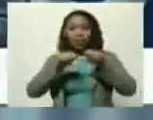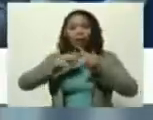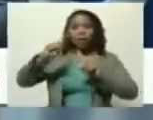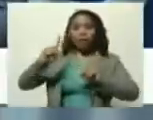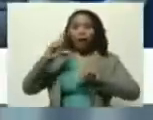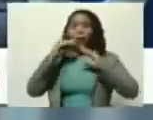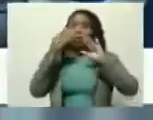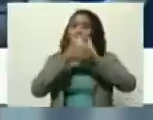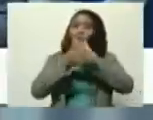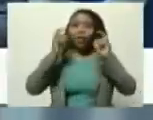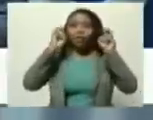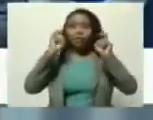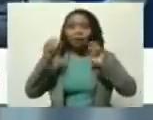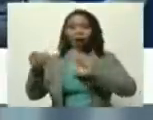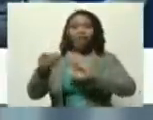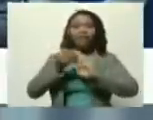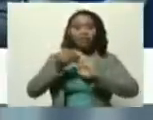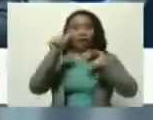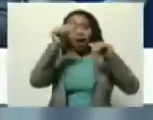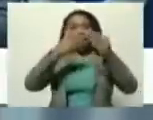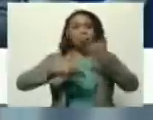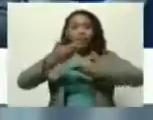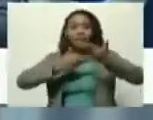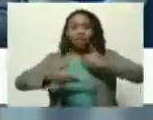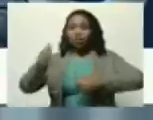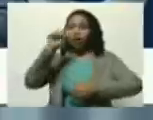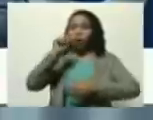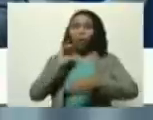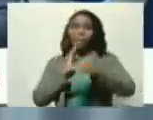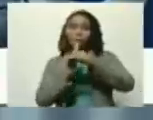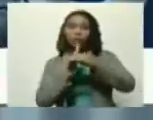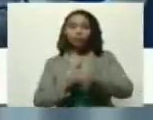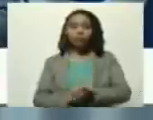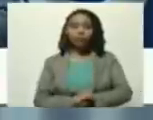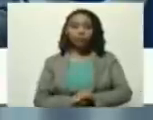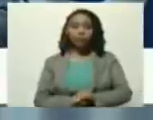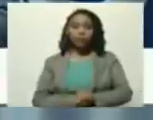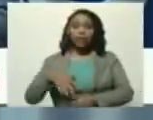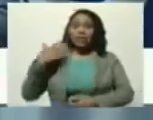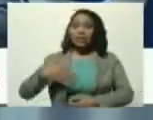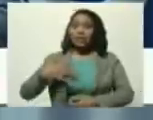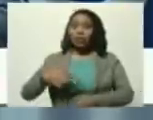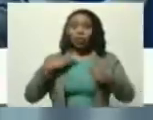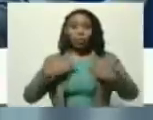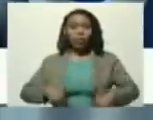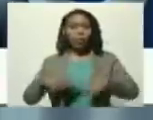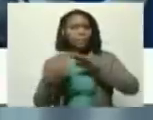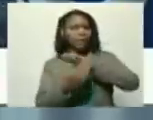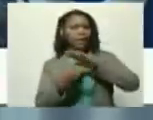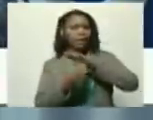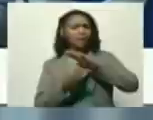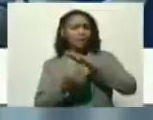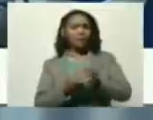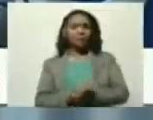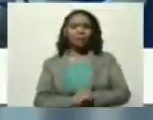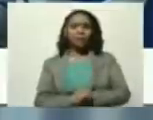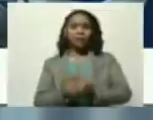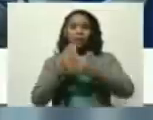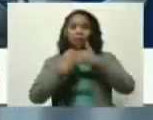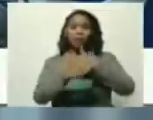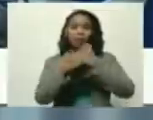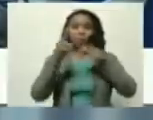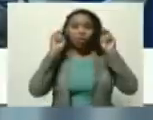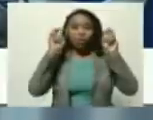que afectan al servicio de agua. Son derechos humanos básicos. Y si nos vamos al tema